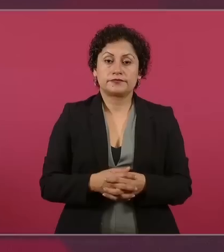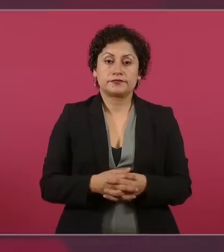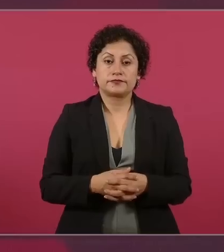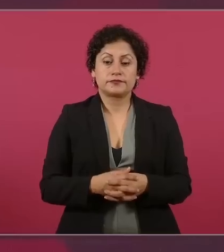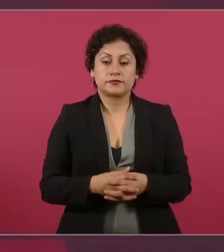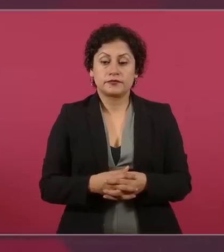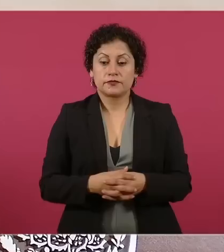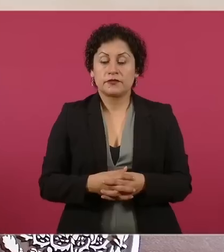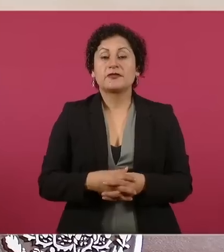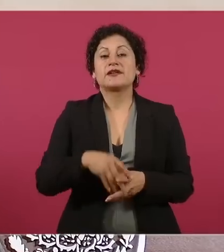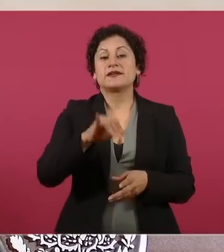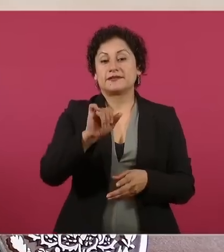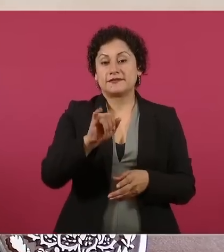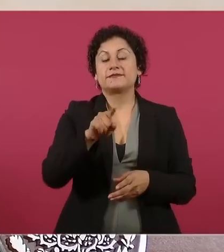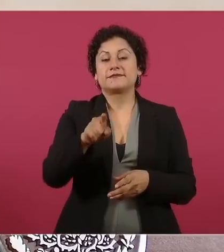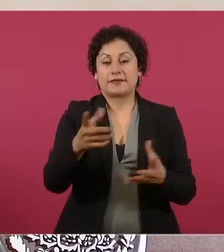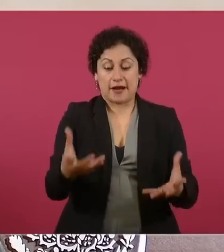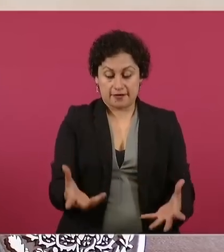rescata